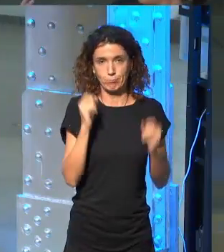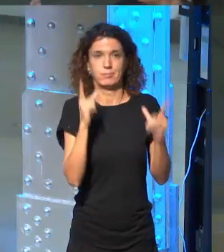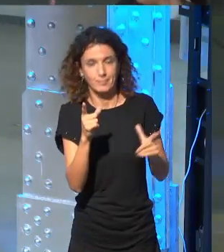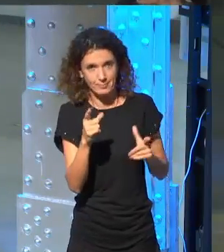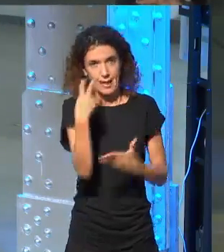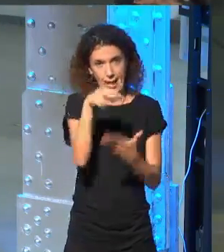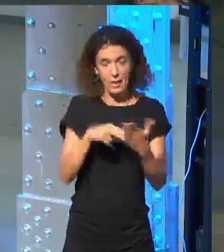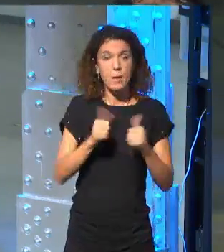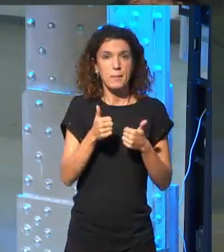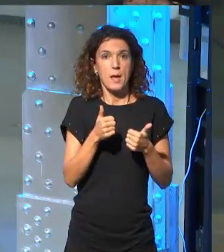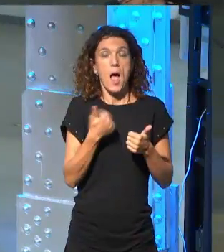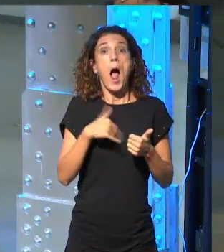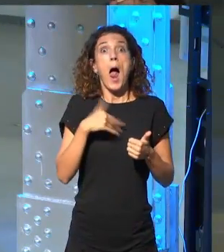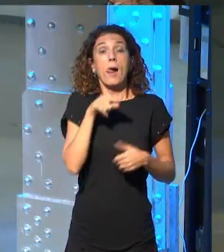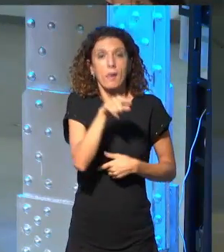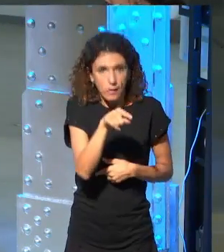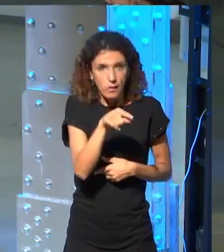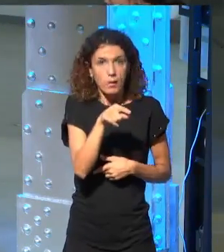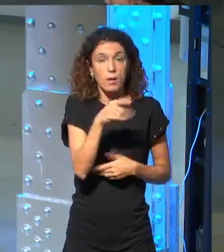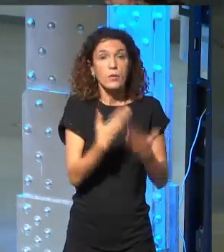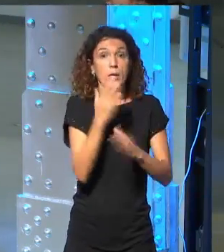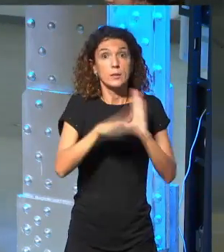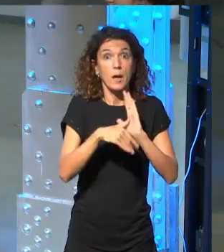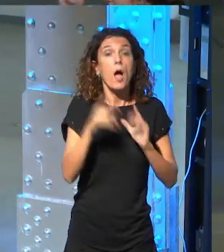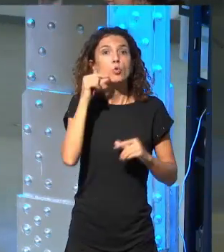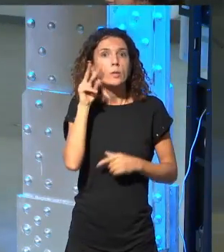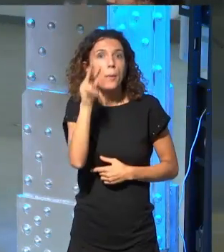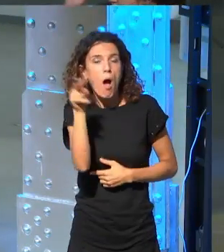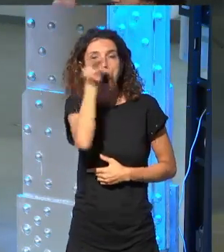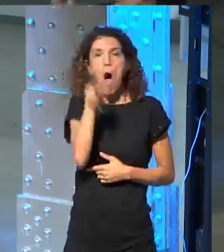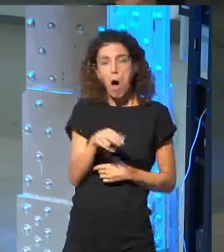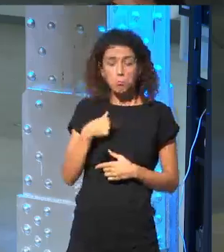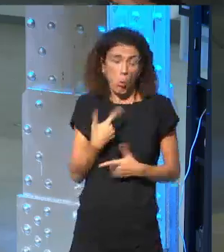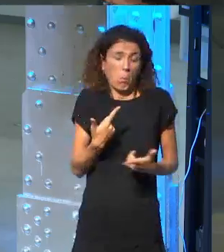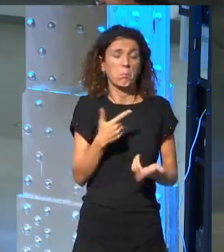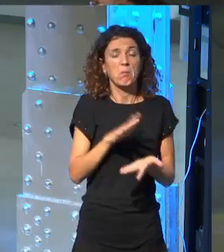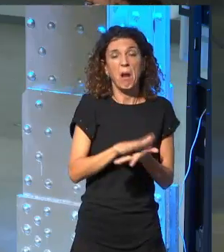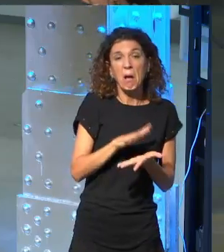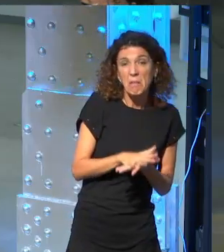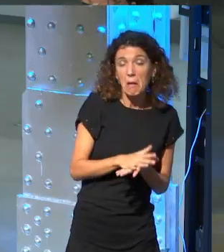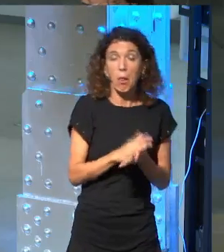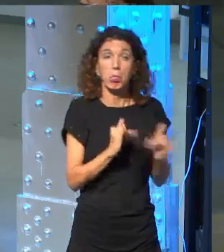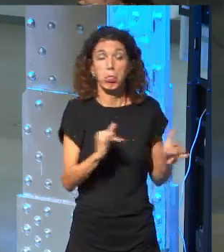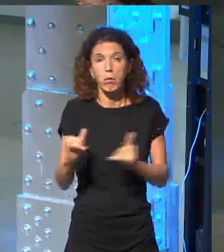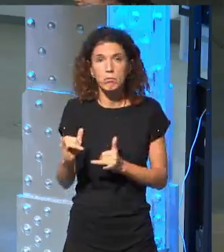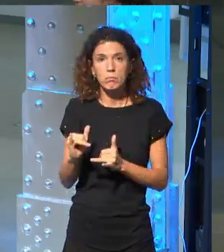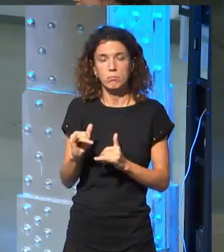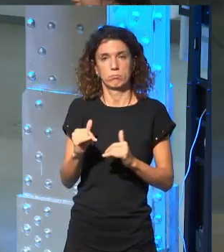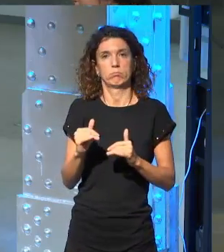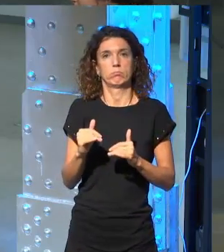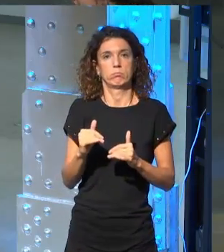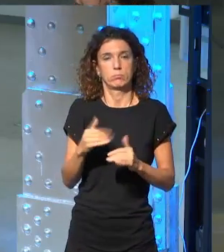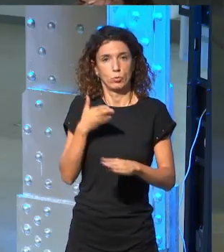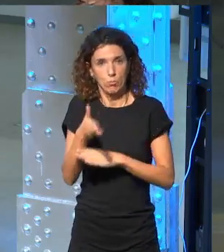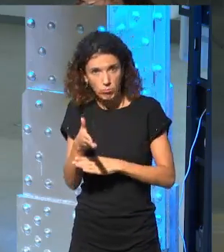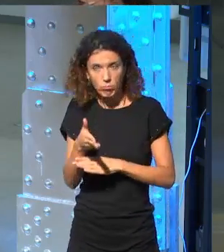Un día tarde es como otra era ya, o sea, sí que lo pillé en plan, mira lo que está pasando en Twitter, ¿sabes? Porque yo estaba a mi bola, como siempre, y me metí en plan, what